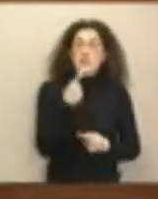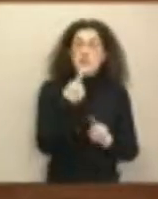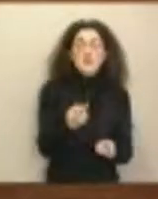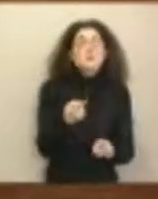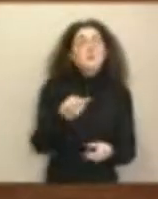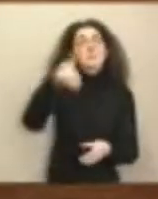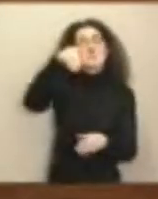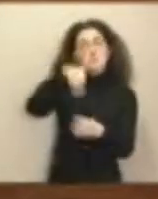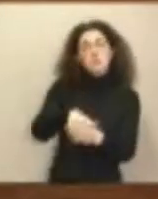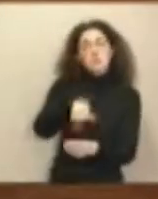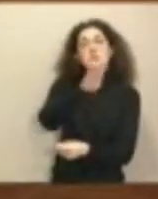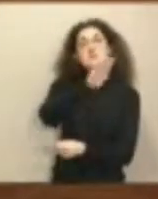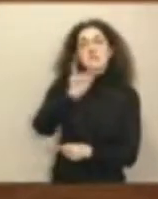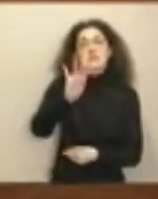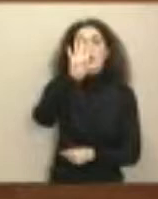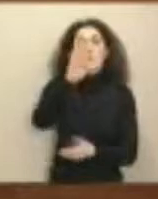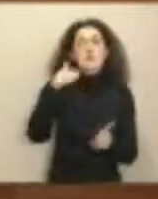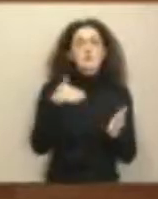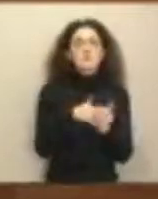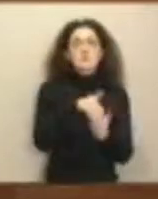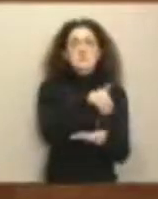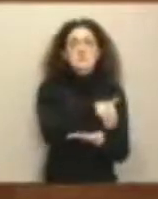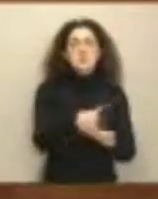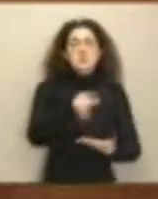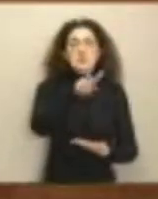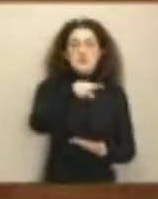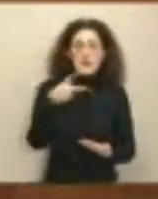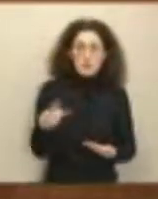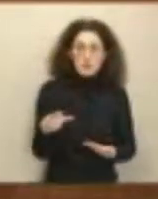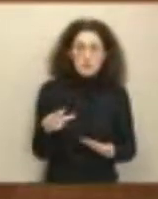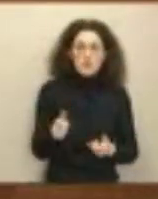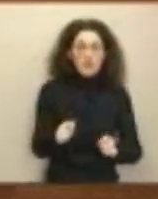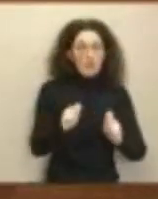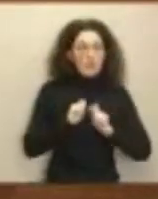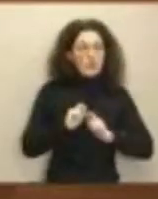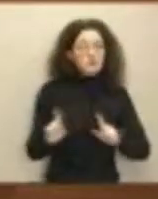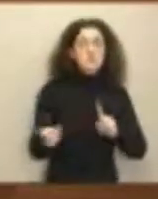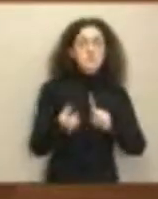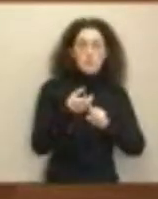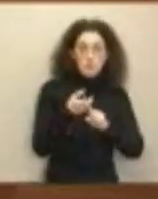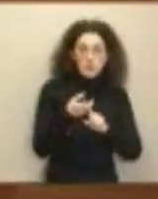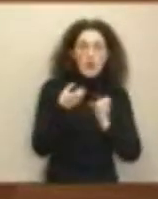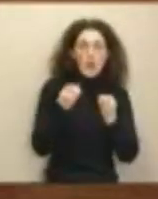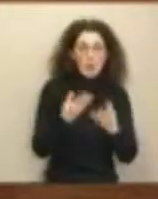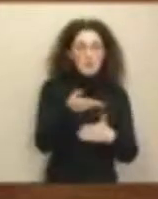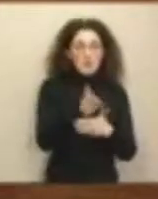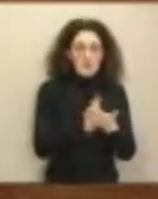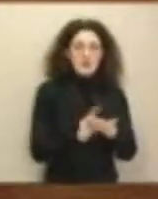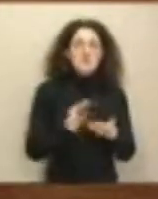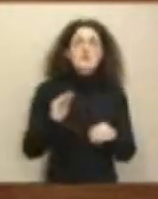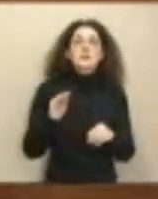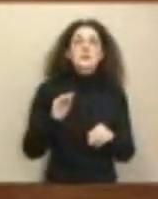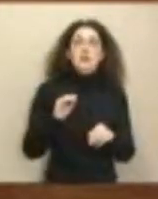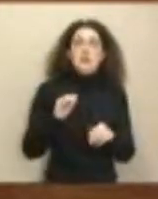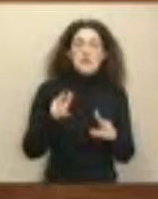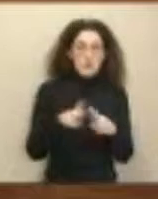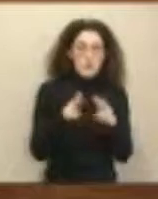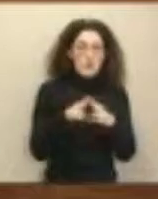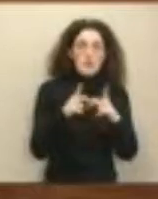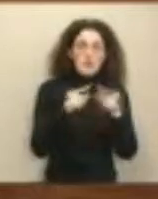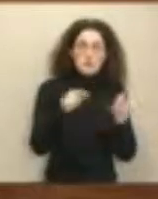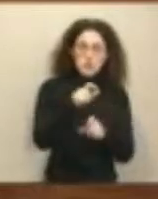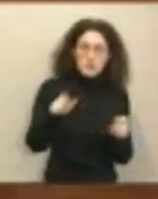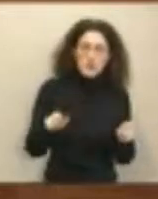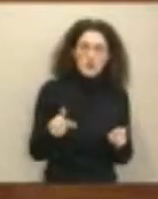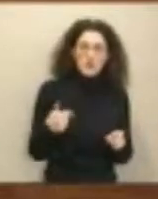el sí a 4.000 millones de euros que dan respuesta a buena parte de la sociedad asturiana, a buena parte. No